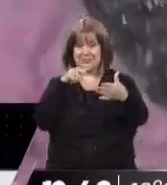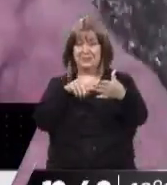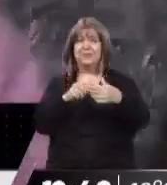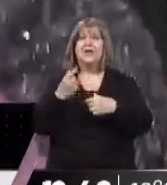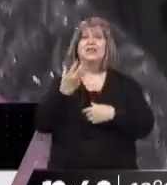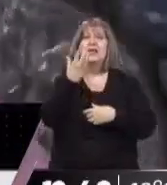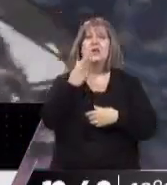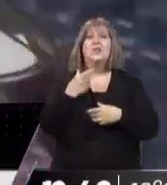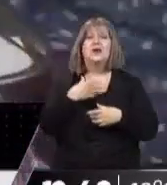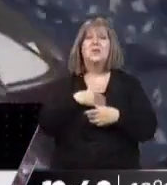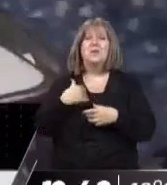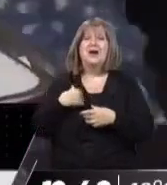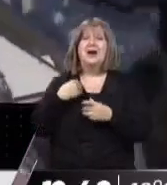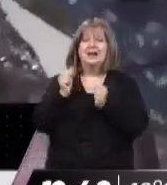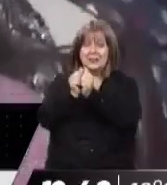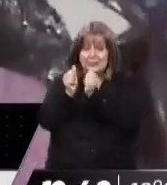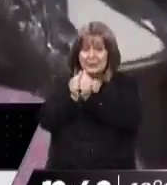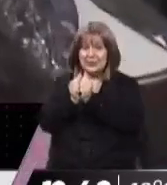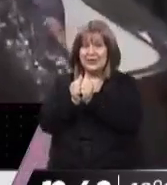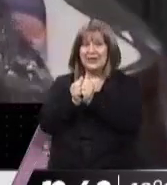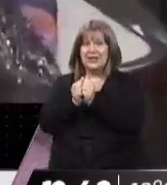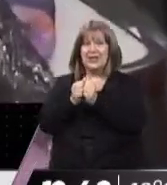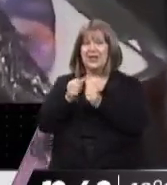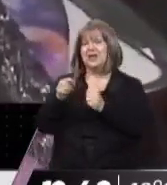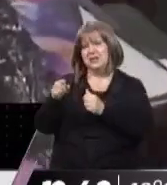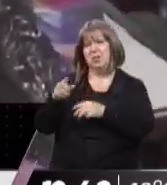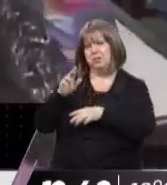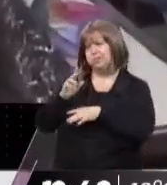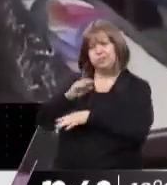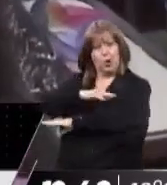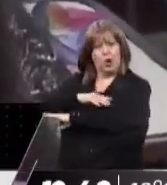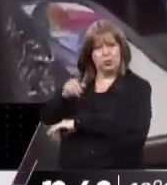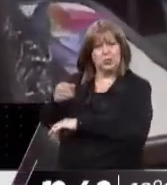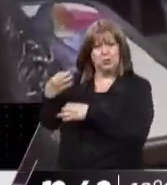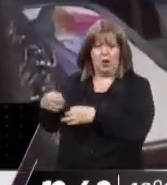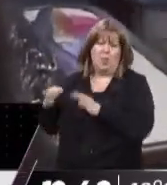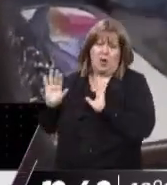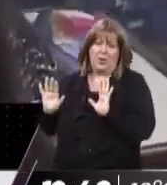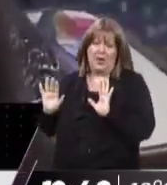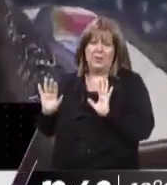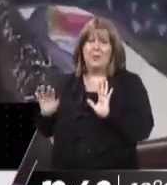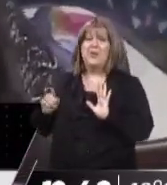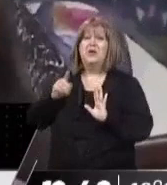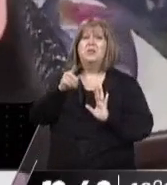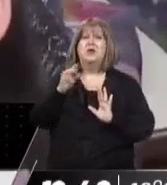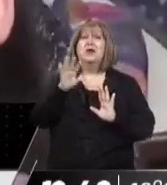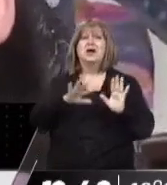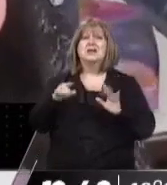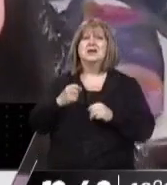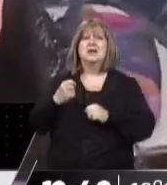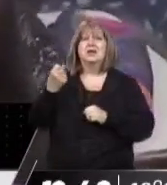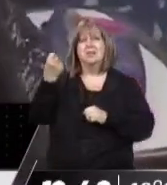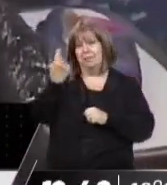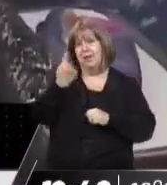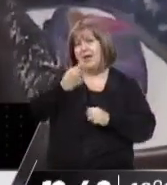escuela con mamá? ¿Le hace fácil? ¿Se porta muy bien? Sí, se porta bien. Bueno, ¿por dónde vas vos? ¿Estás en la primaria también? En la